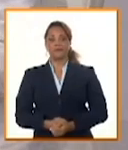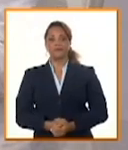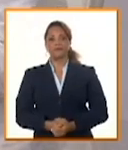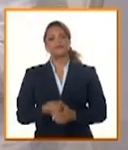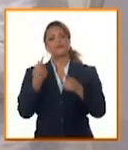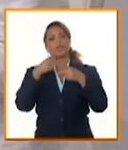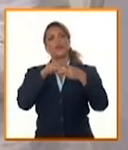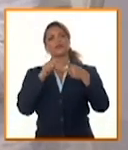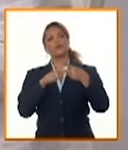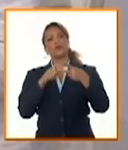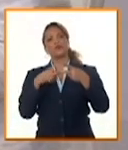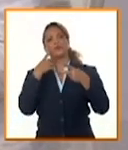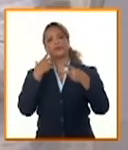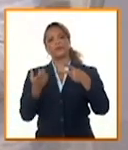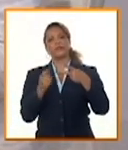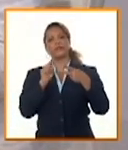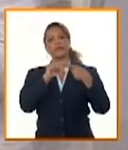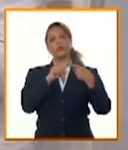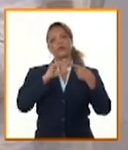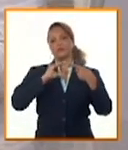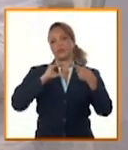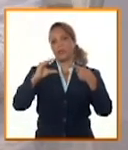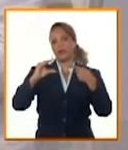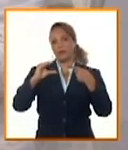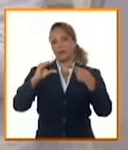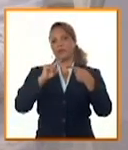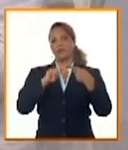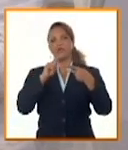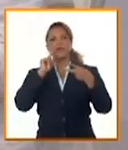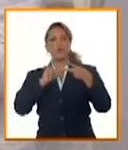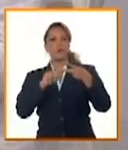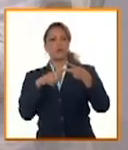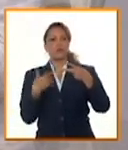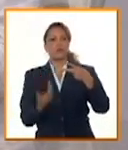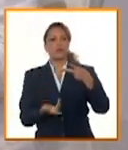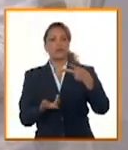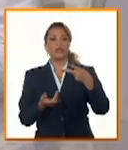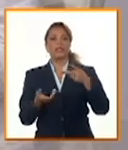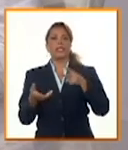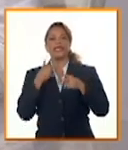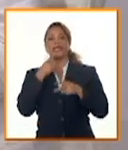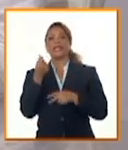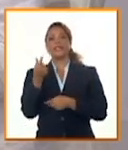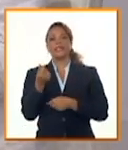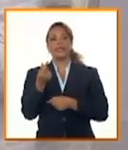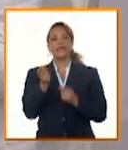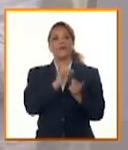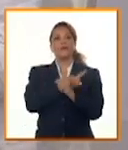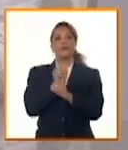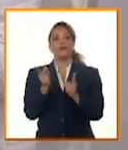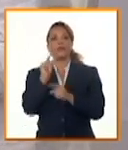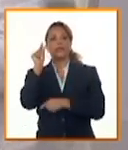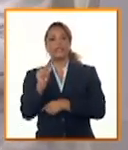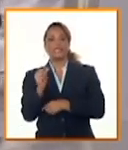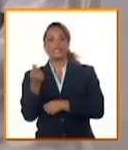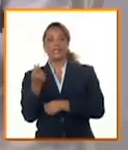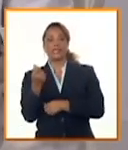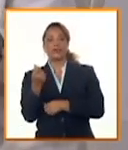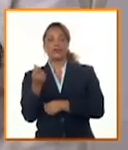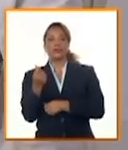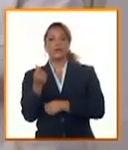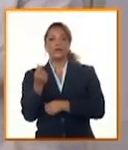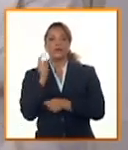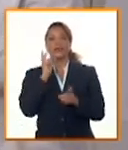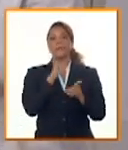fundamentales en los costos y gastos uno es el salario Y el otro Precisamente es la manipulación traslado y custodia del efectivo que